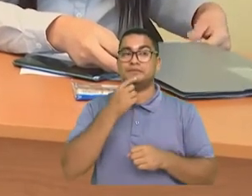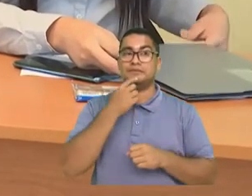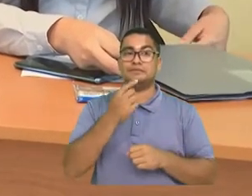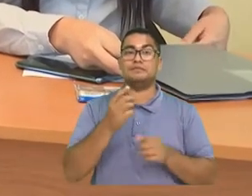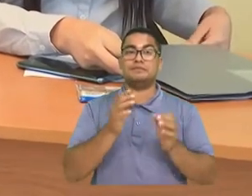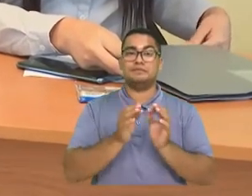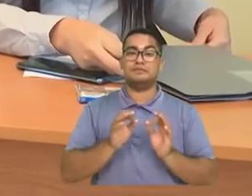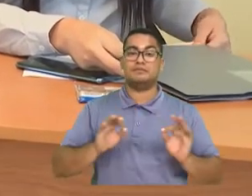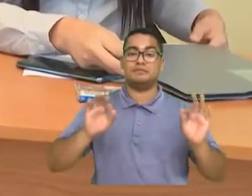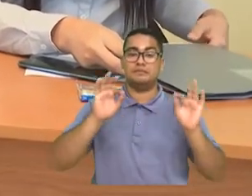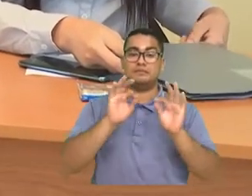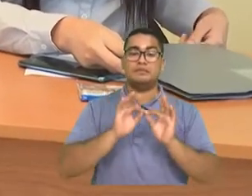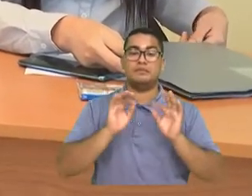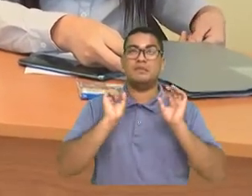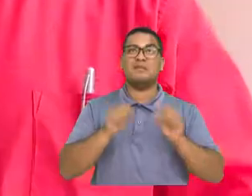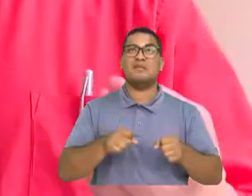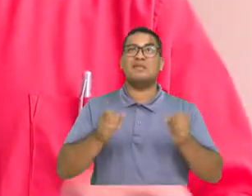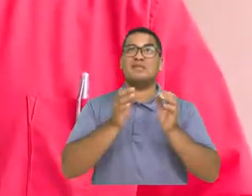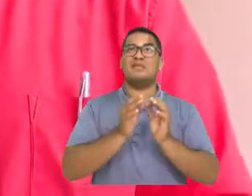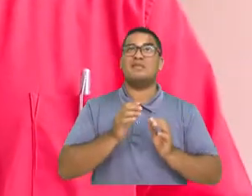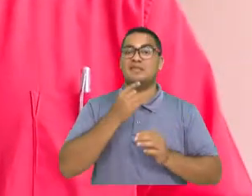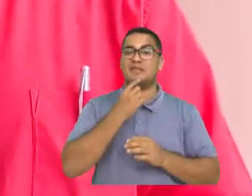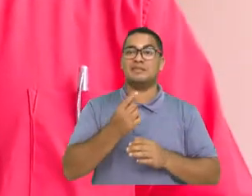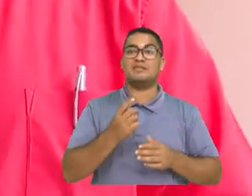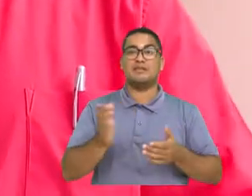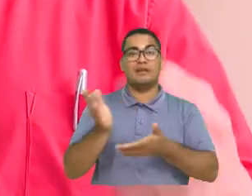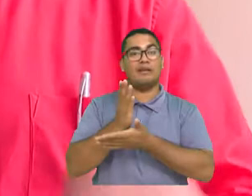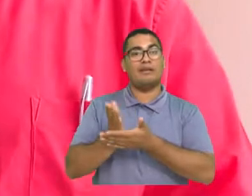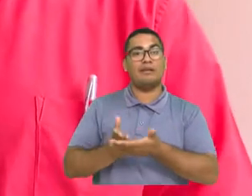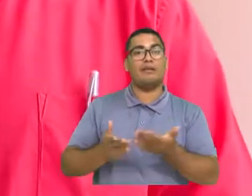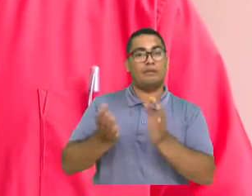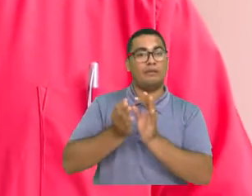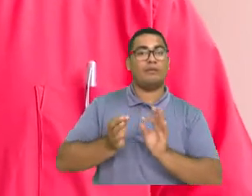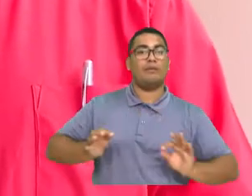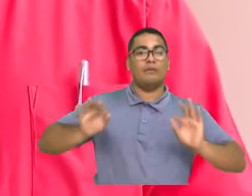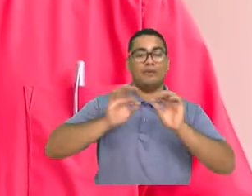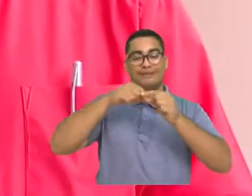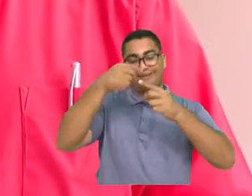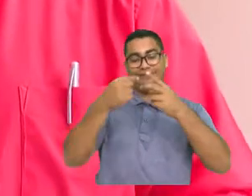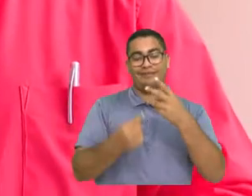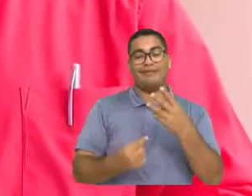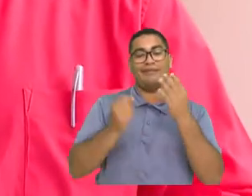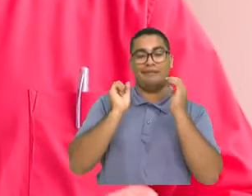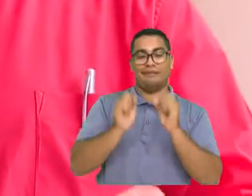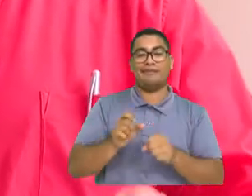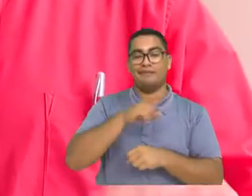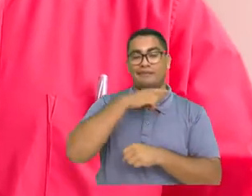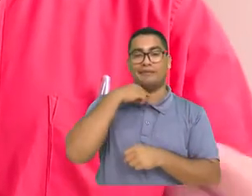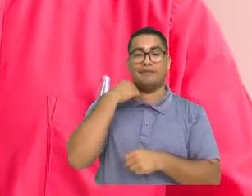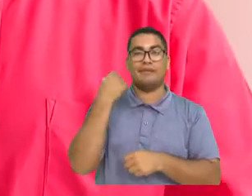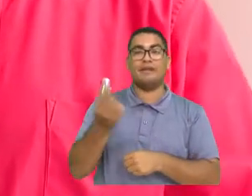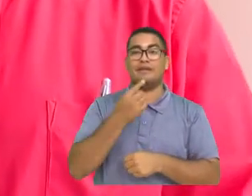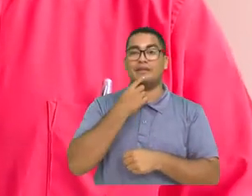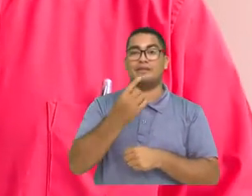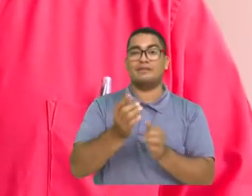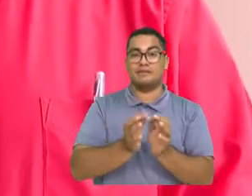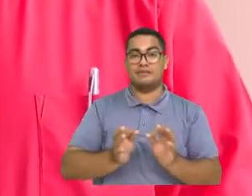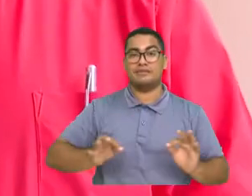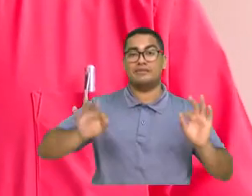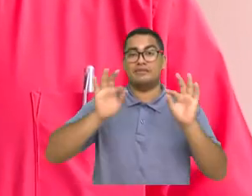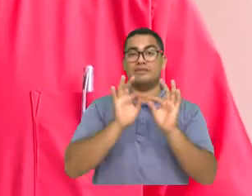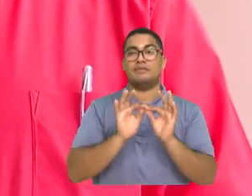Entonces creo que son elementos muy importantes y esto viene a reafirmar, ¿verdad?, y reconfirmar la importancia que tiene